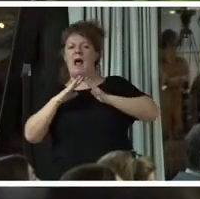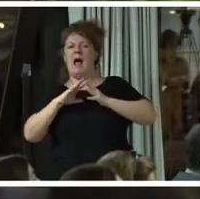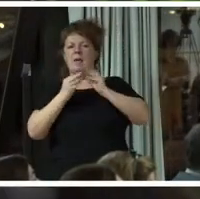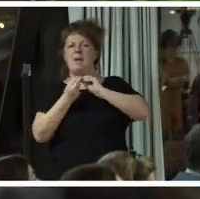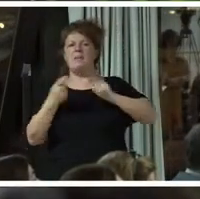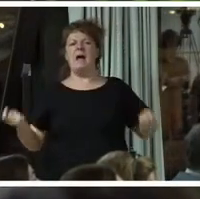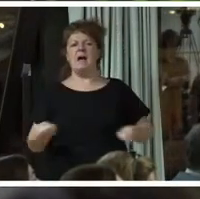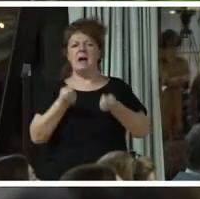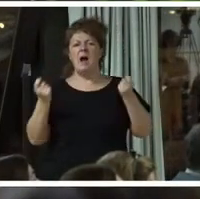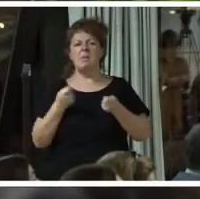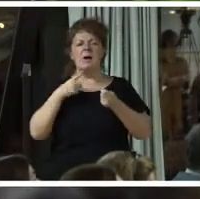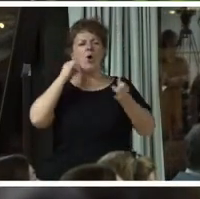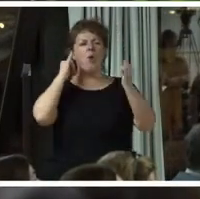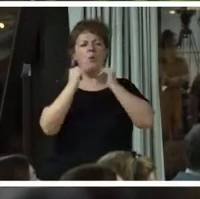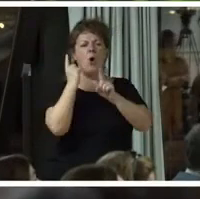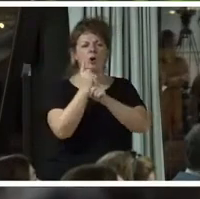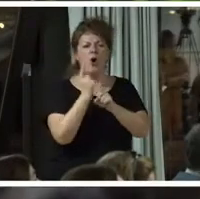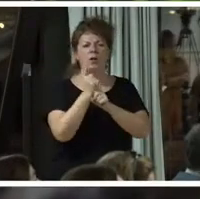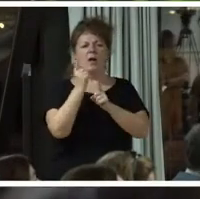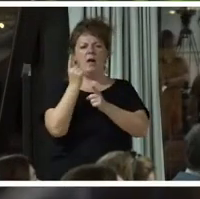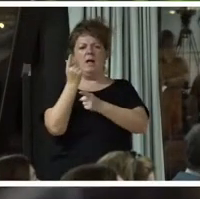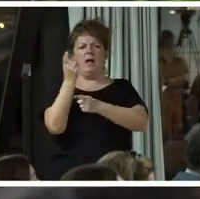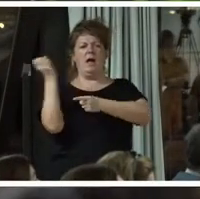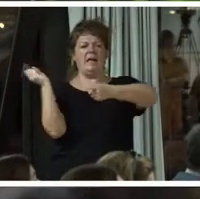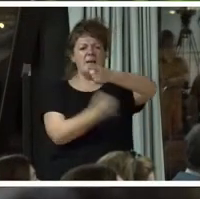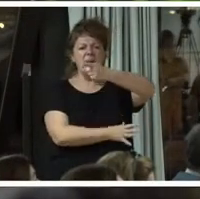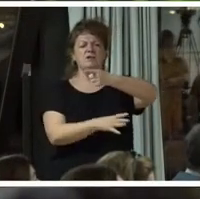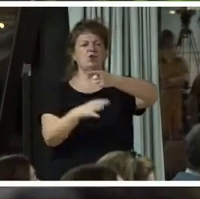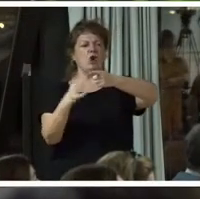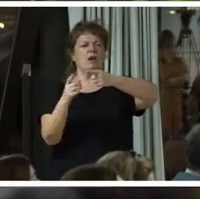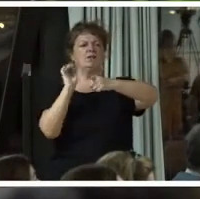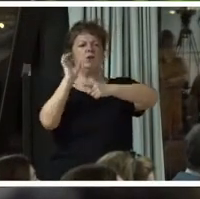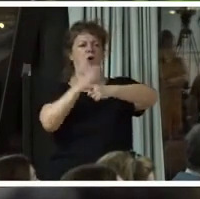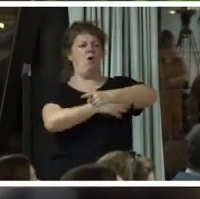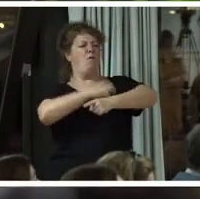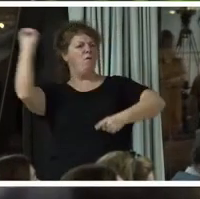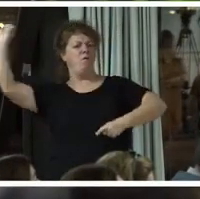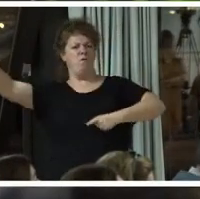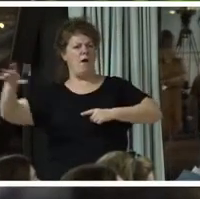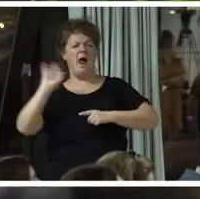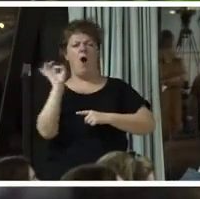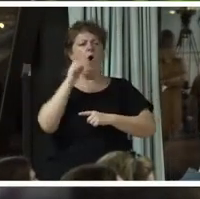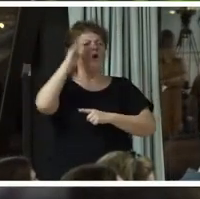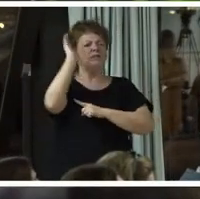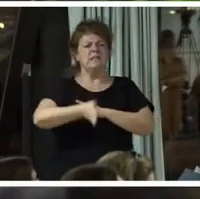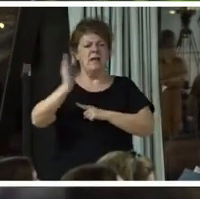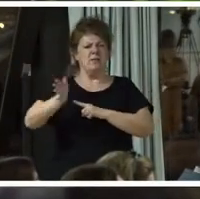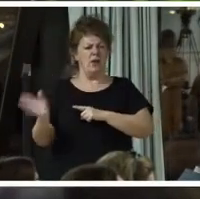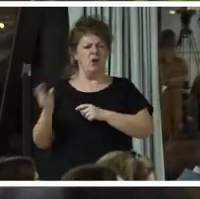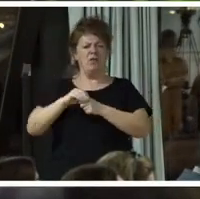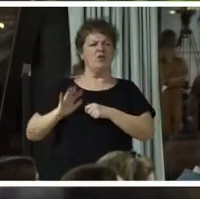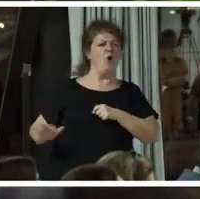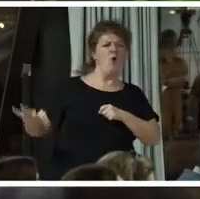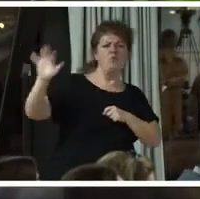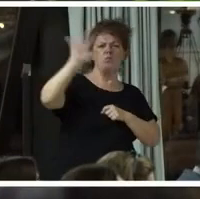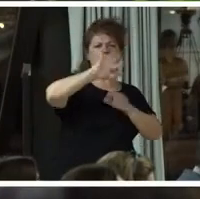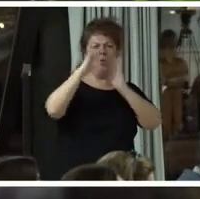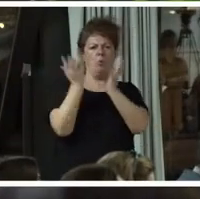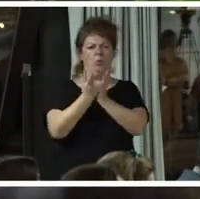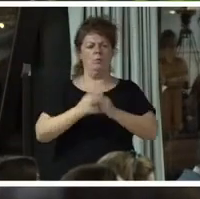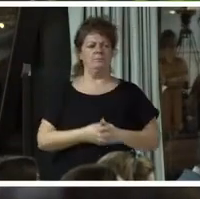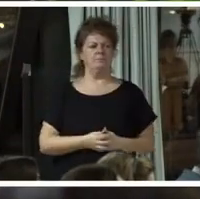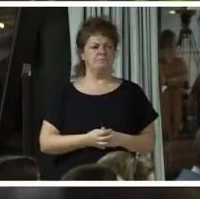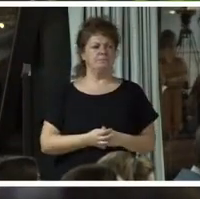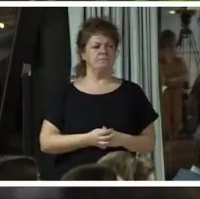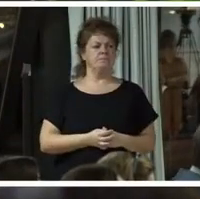través de las campañas de boicot de desinversiones y de sanciones que hoy en día Pues están representadas en en todo el mundo